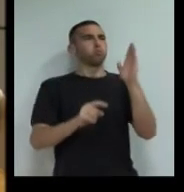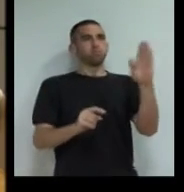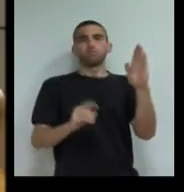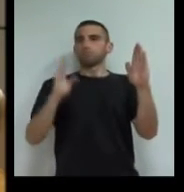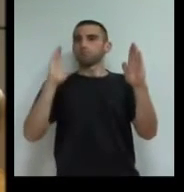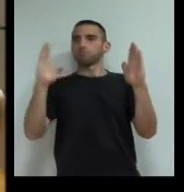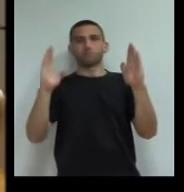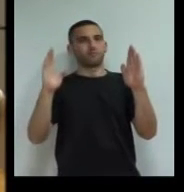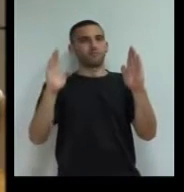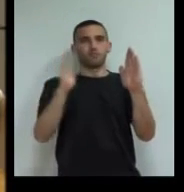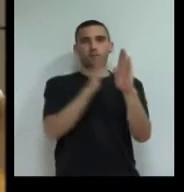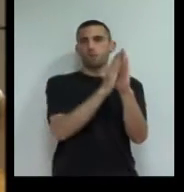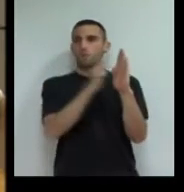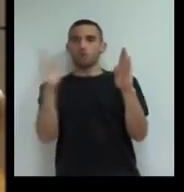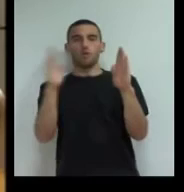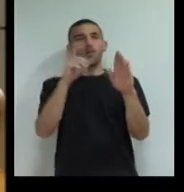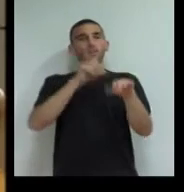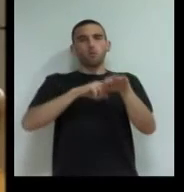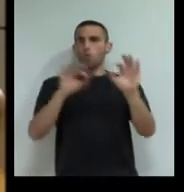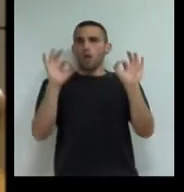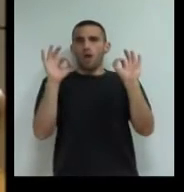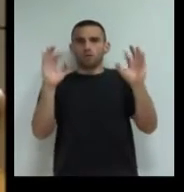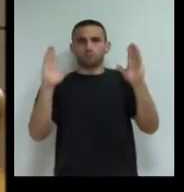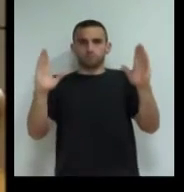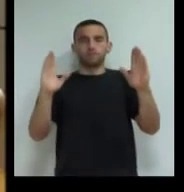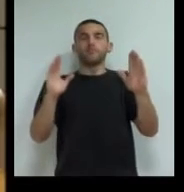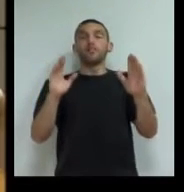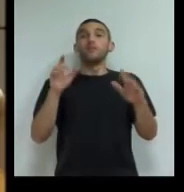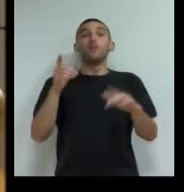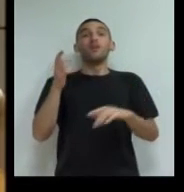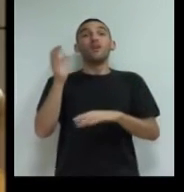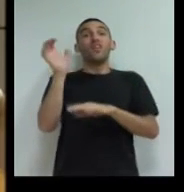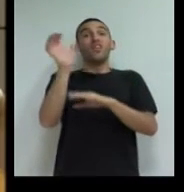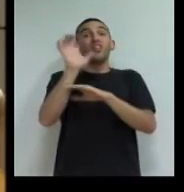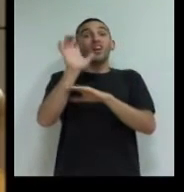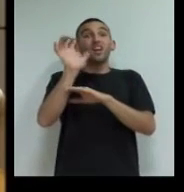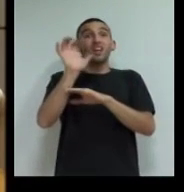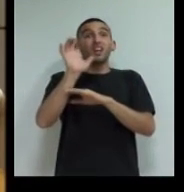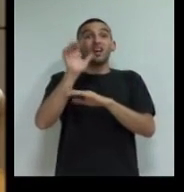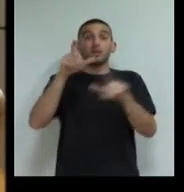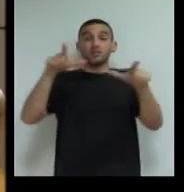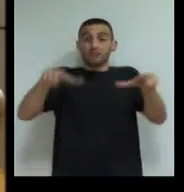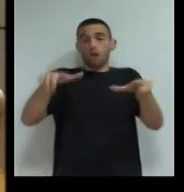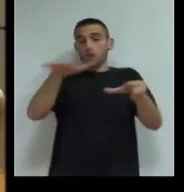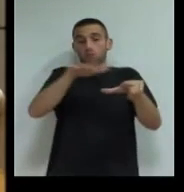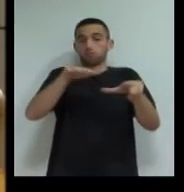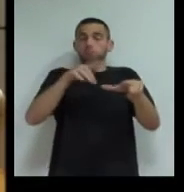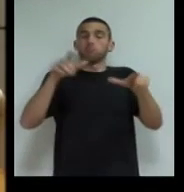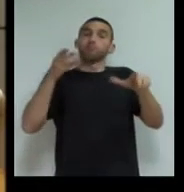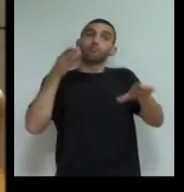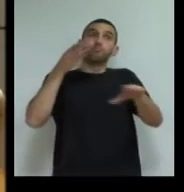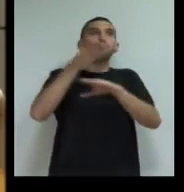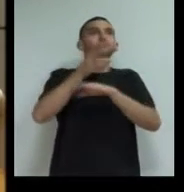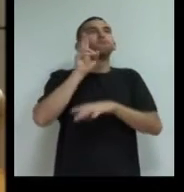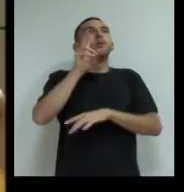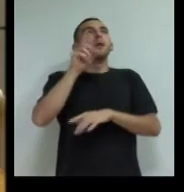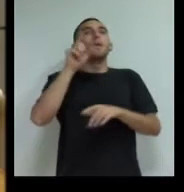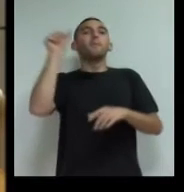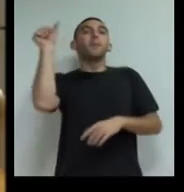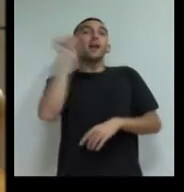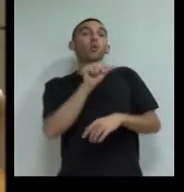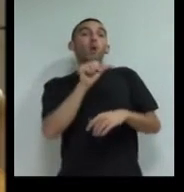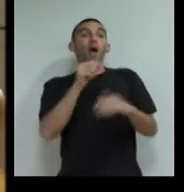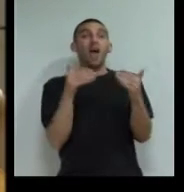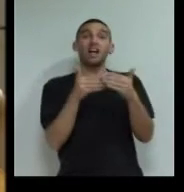Pero resulta que cuando tú vas a una sala de cine con una película de estreno y comparas, mides